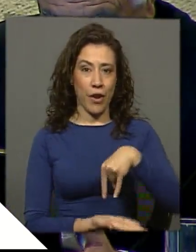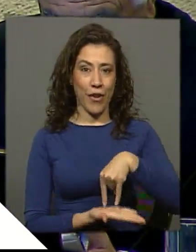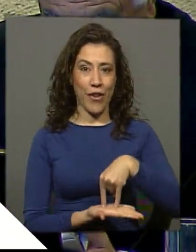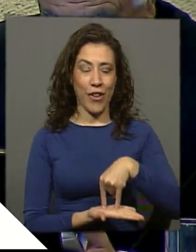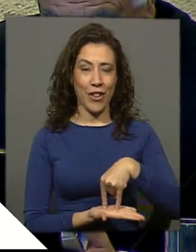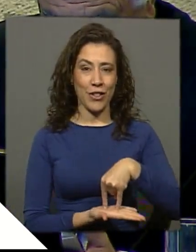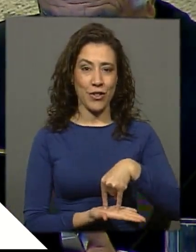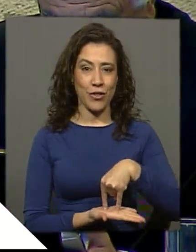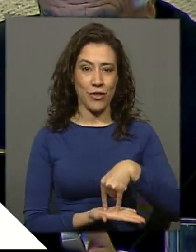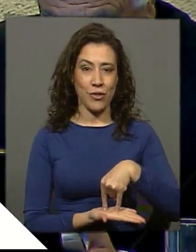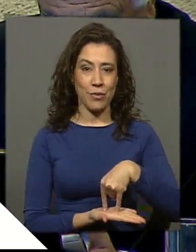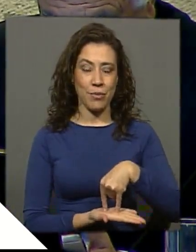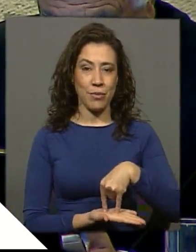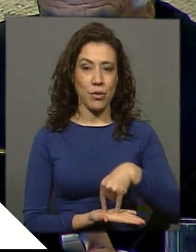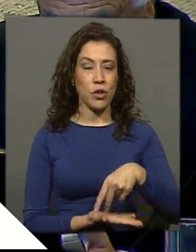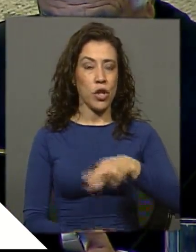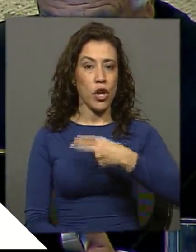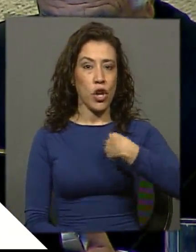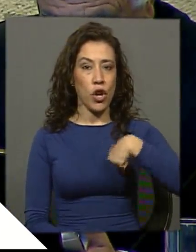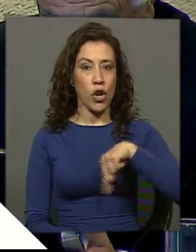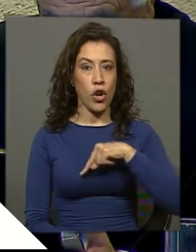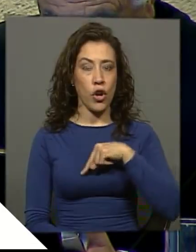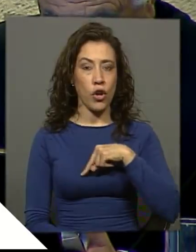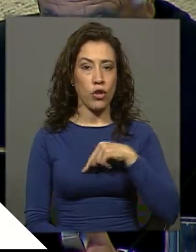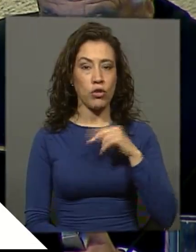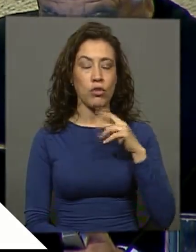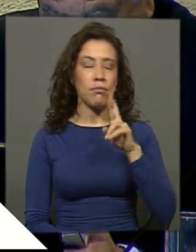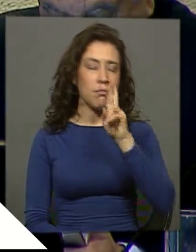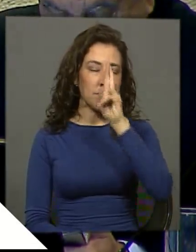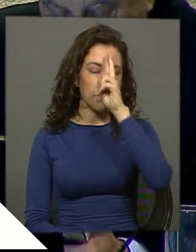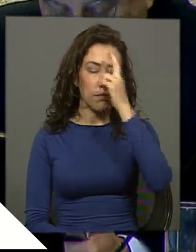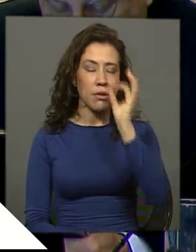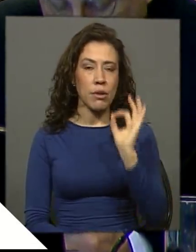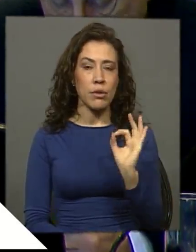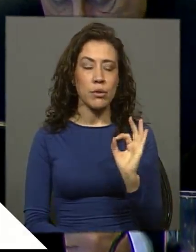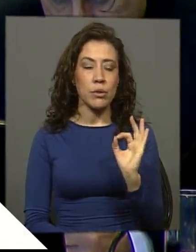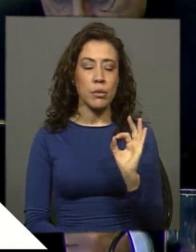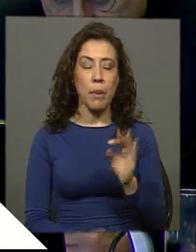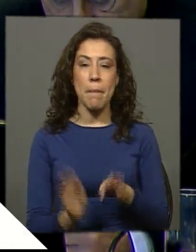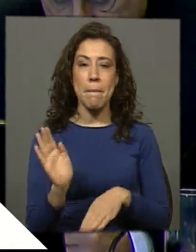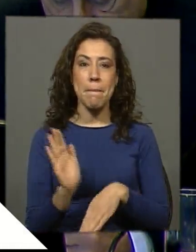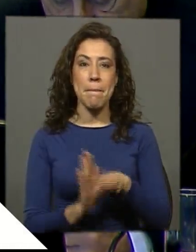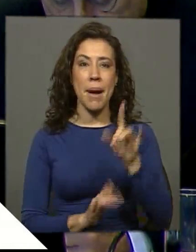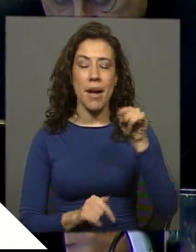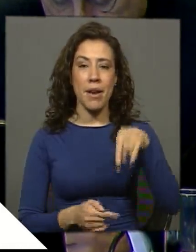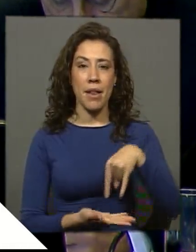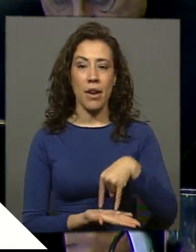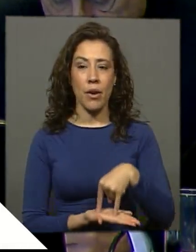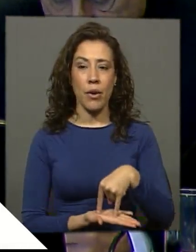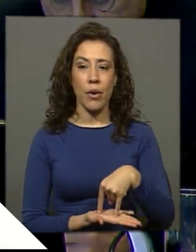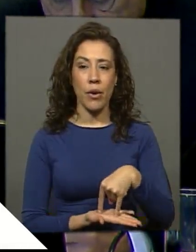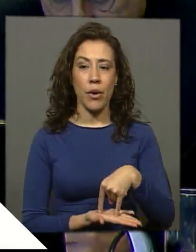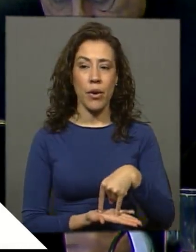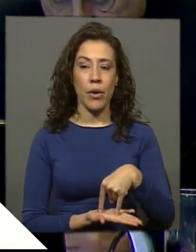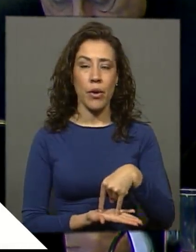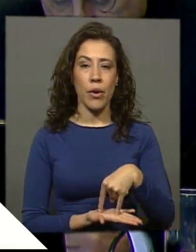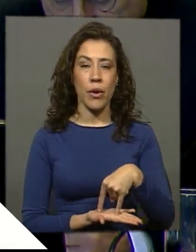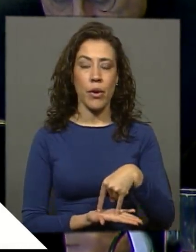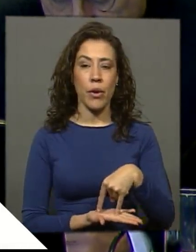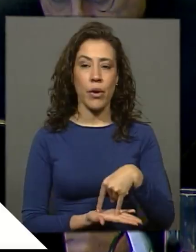y en consecuencia nosotros que tenemos el hábito por lo menos la mayoría de este Congreso de